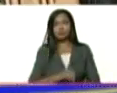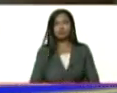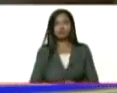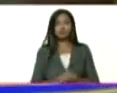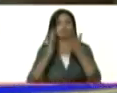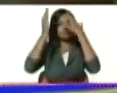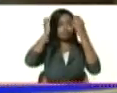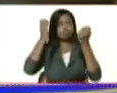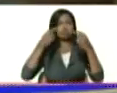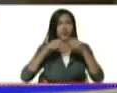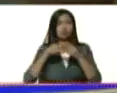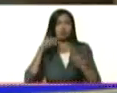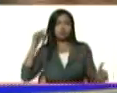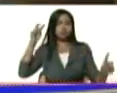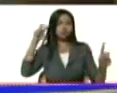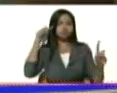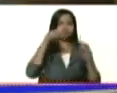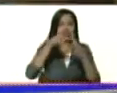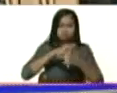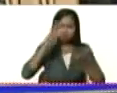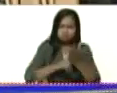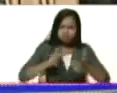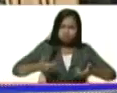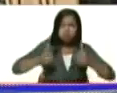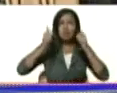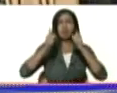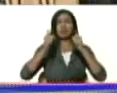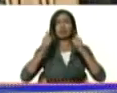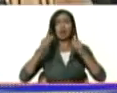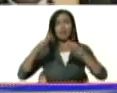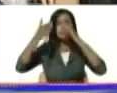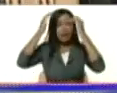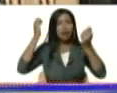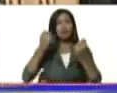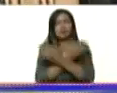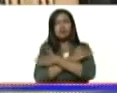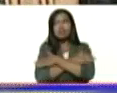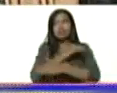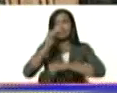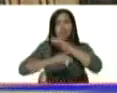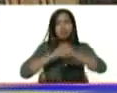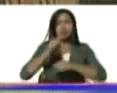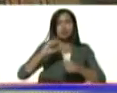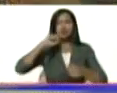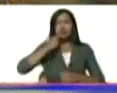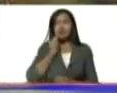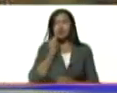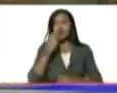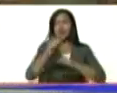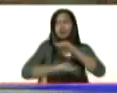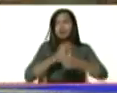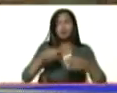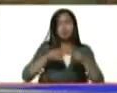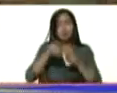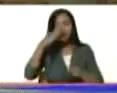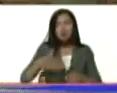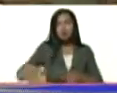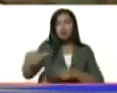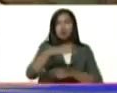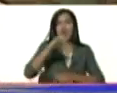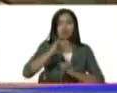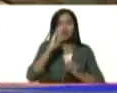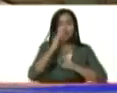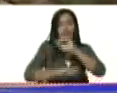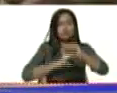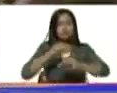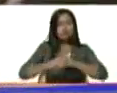Embajador, misión cumplida. Felicitaciones, embajador. Este es el siglo de Rusia, este es el siglo de los pueblos, este es el